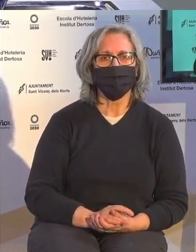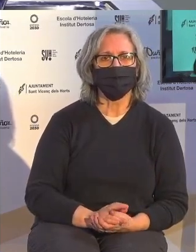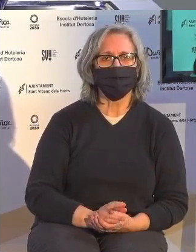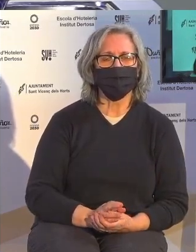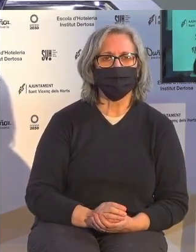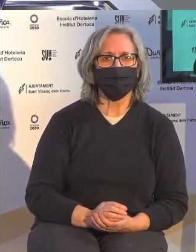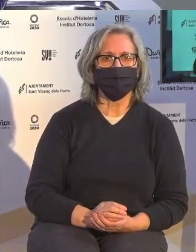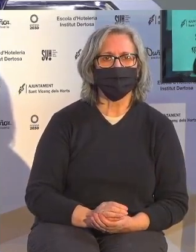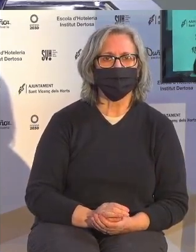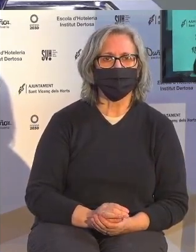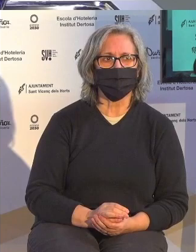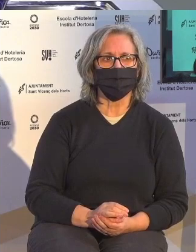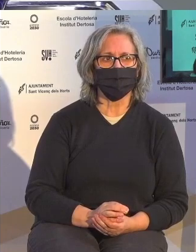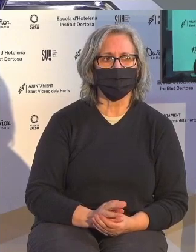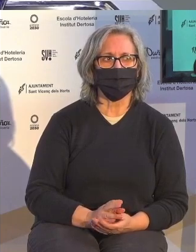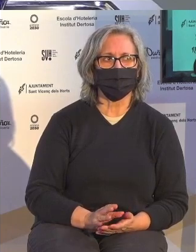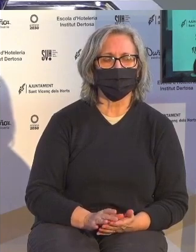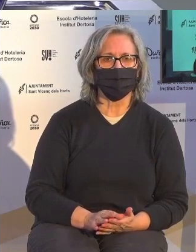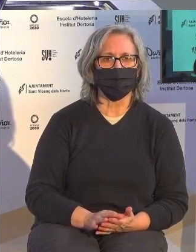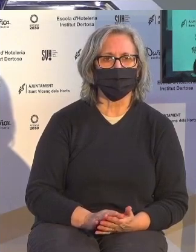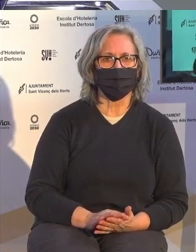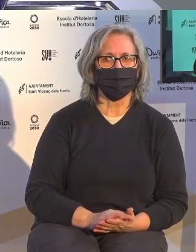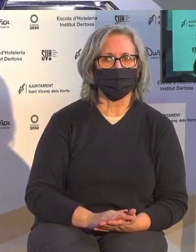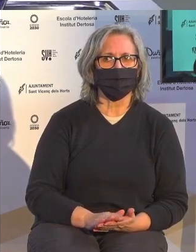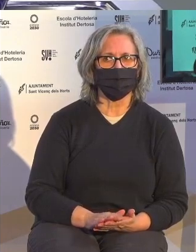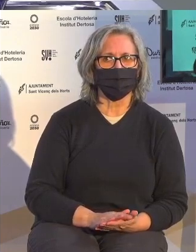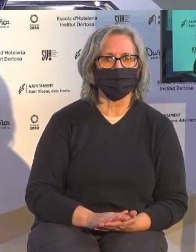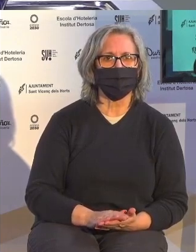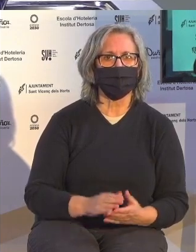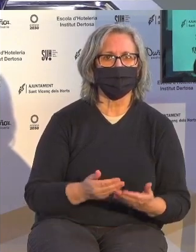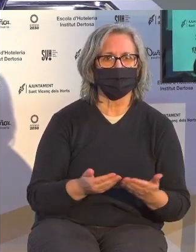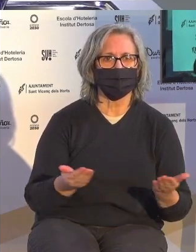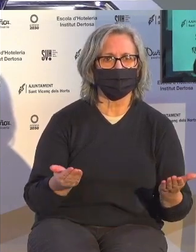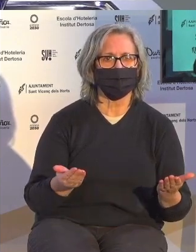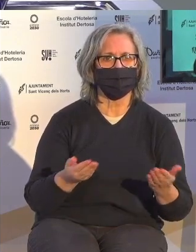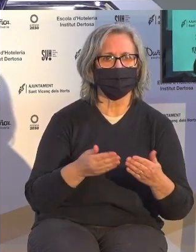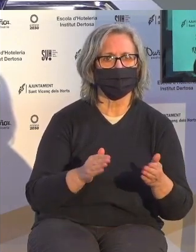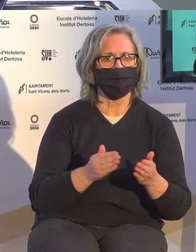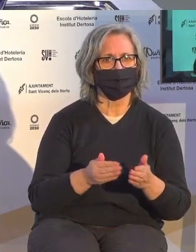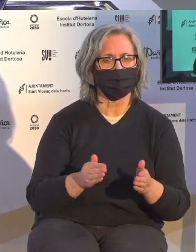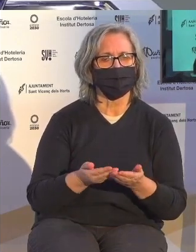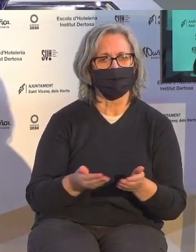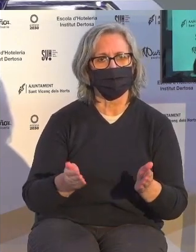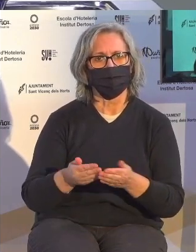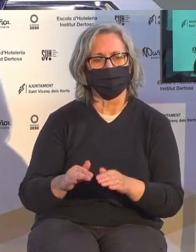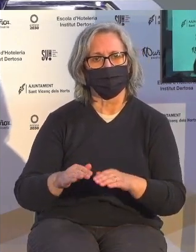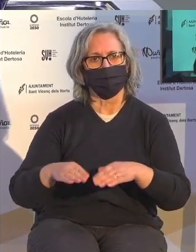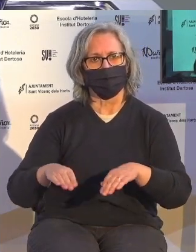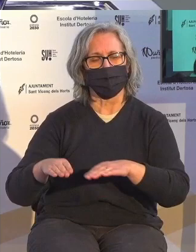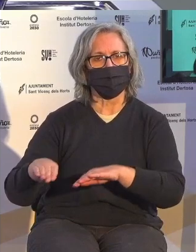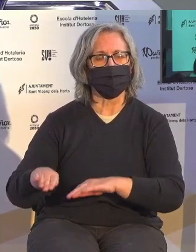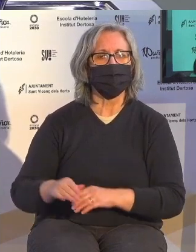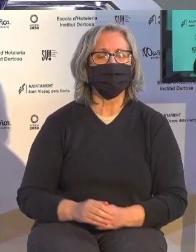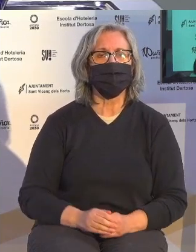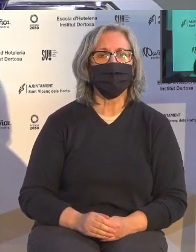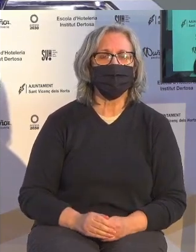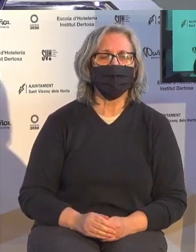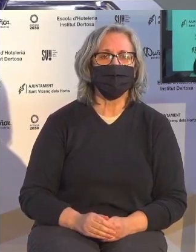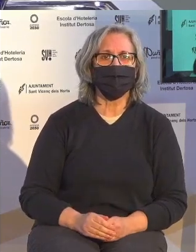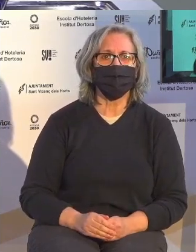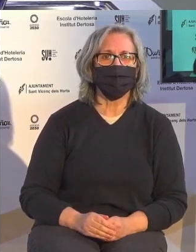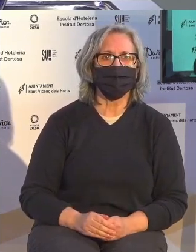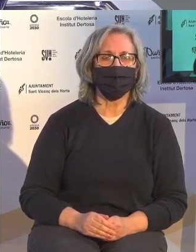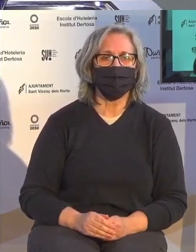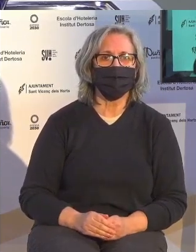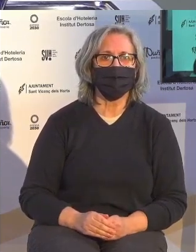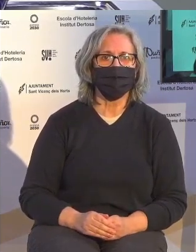es lo mismo tamaño de la porción es una cuestión de comodidad he hecho este postres muchos años en